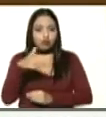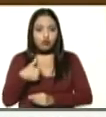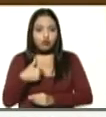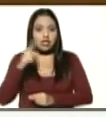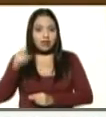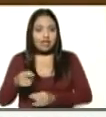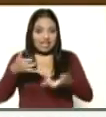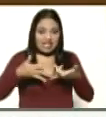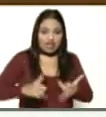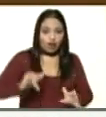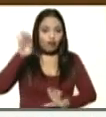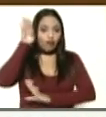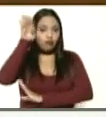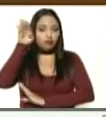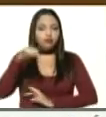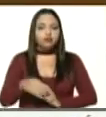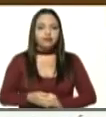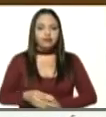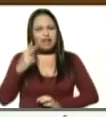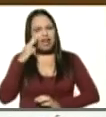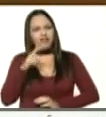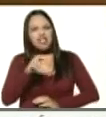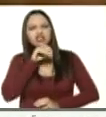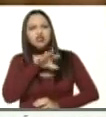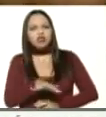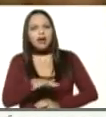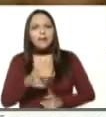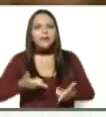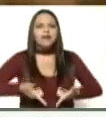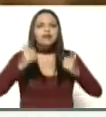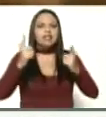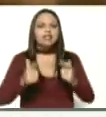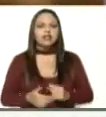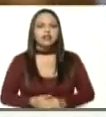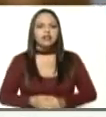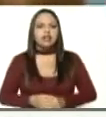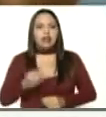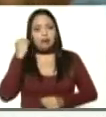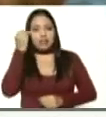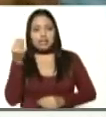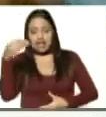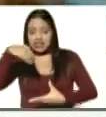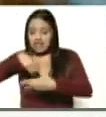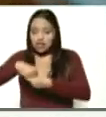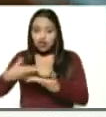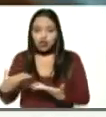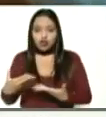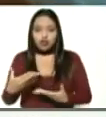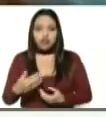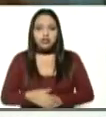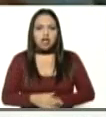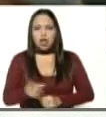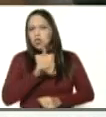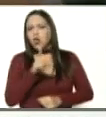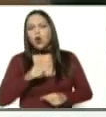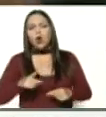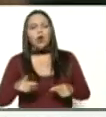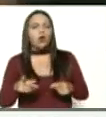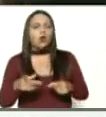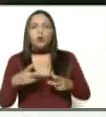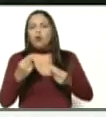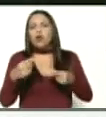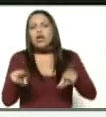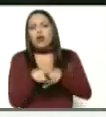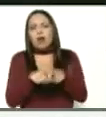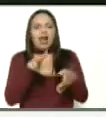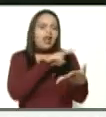generaciones. Y ver la historia de esta manera nos permite a nosotros ubicarnos en ella, ser parte de ella, no leerla como un asunto